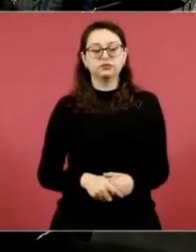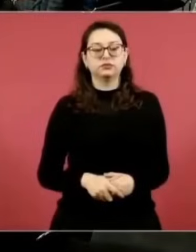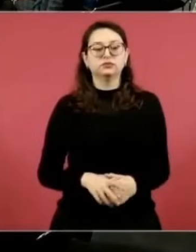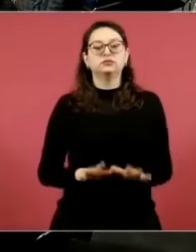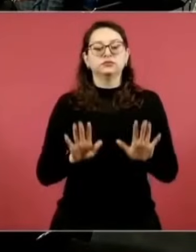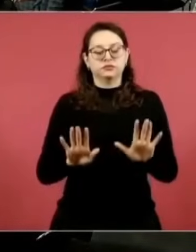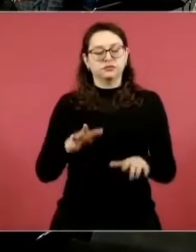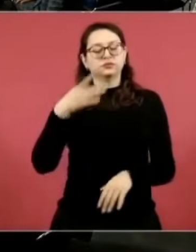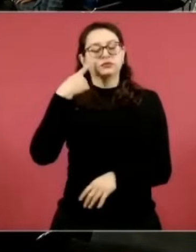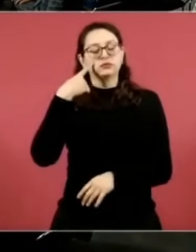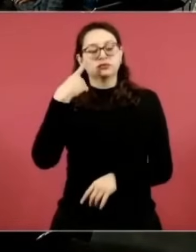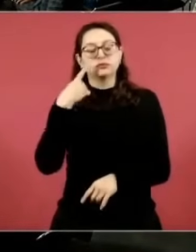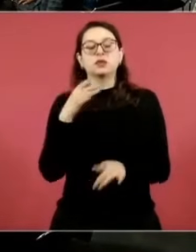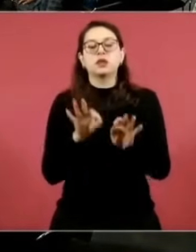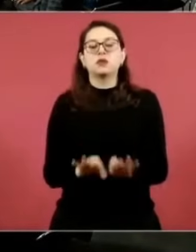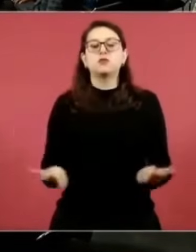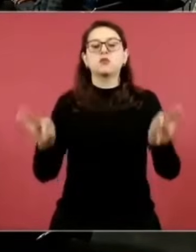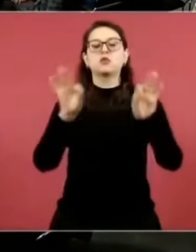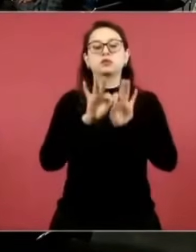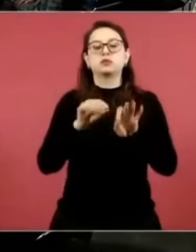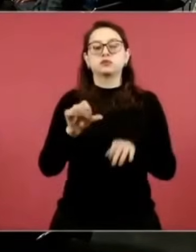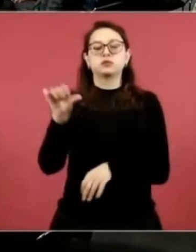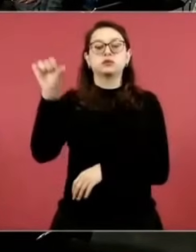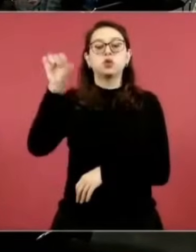porque se